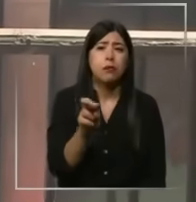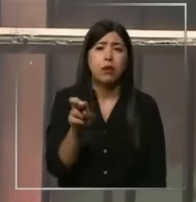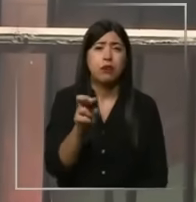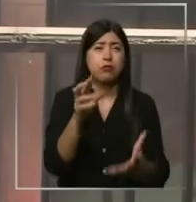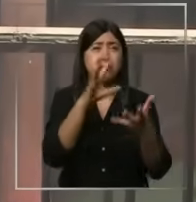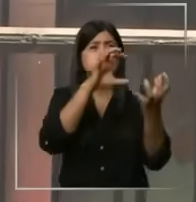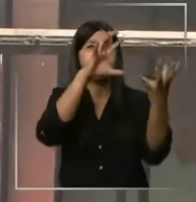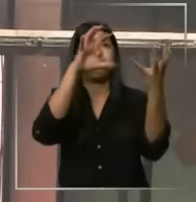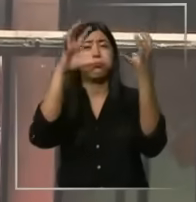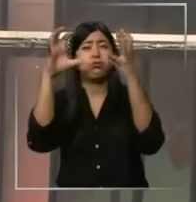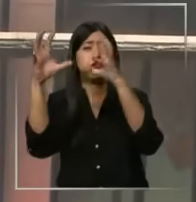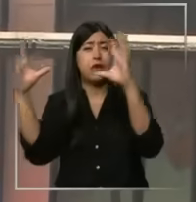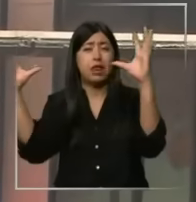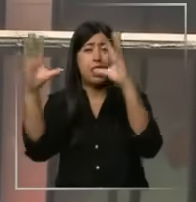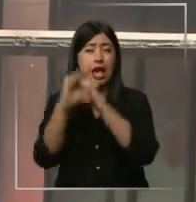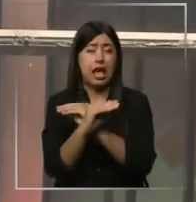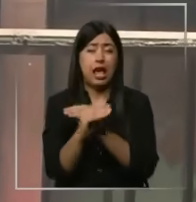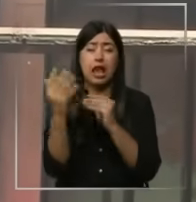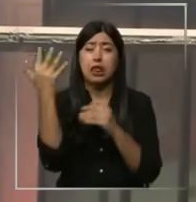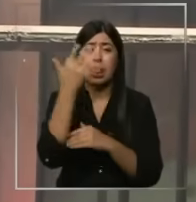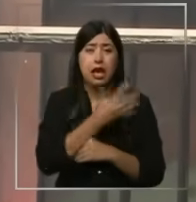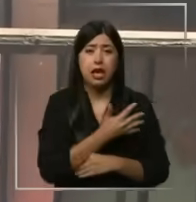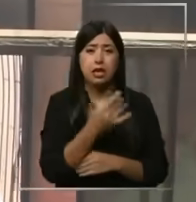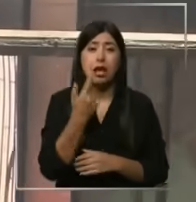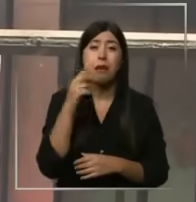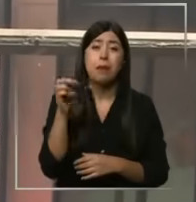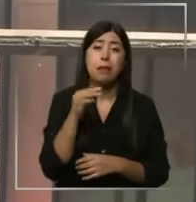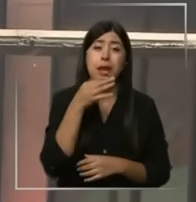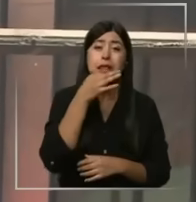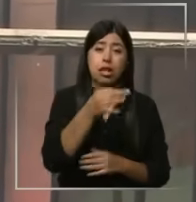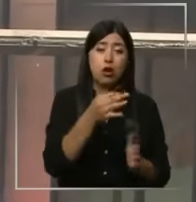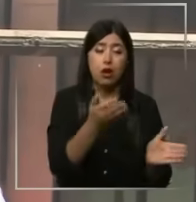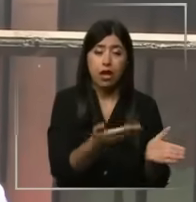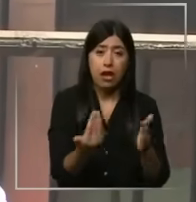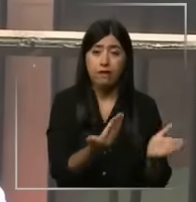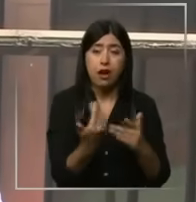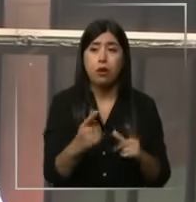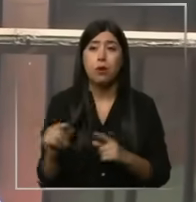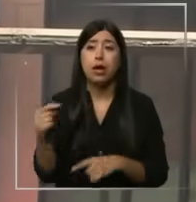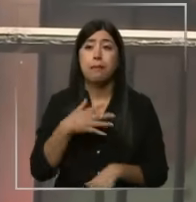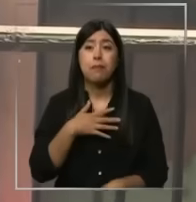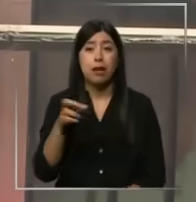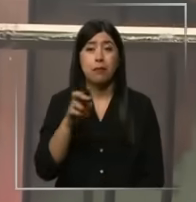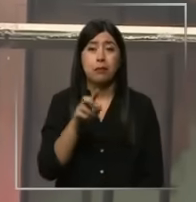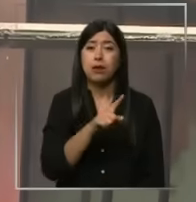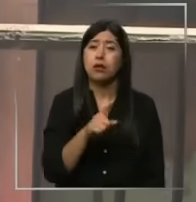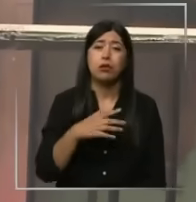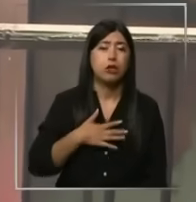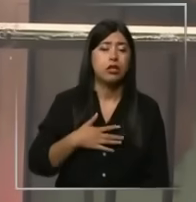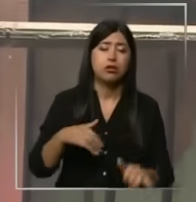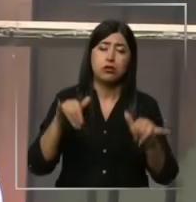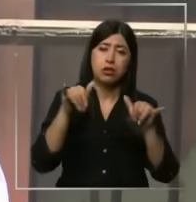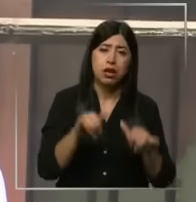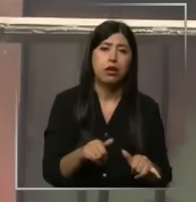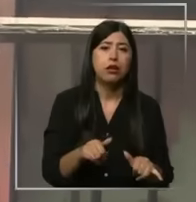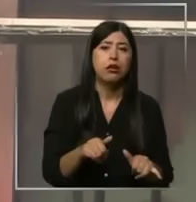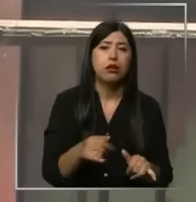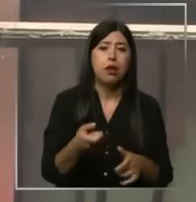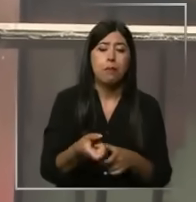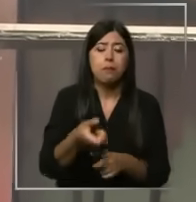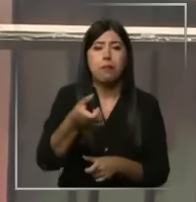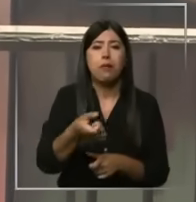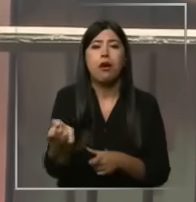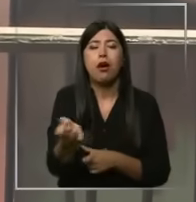negra cubrió todo y mi mamá le dijo que había que evacuar. Y mi papá no quiso y con su manguera fue